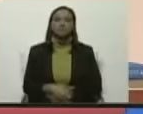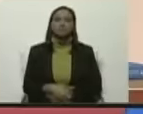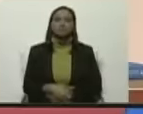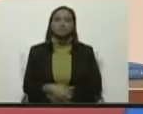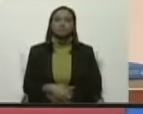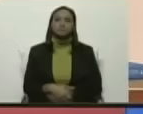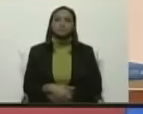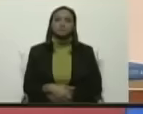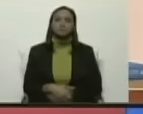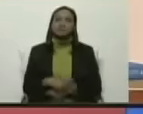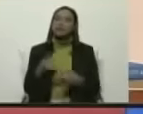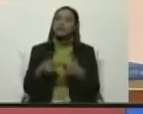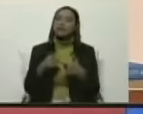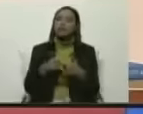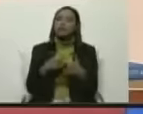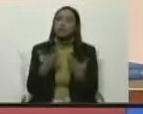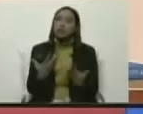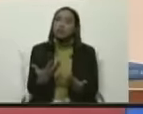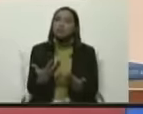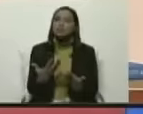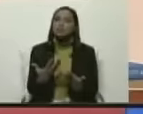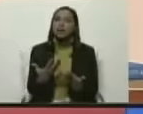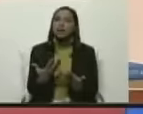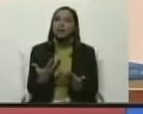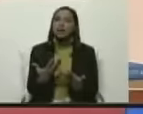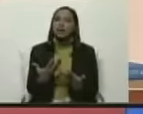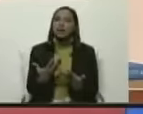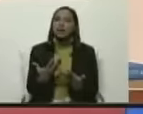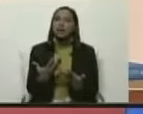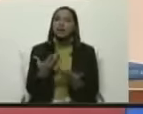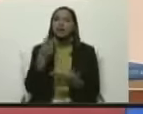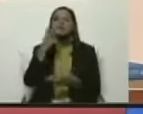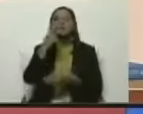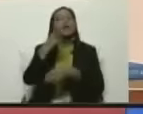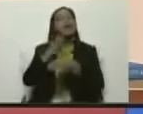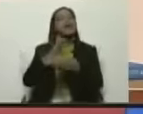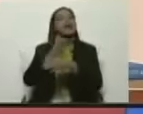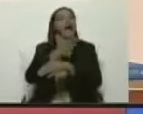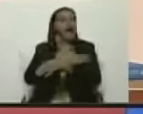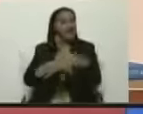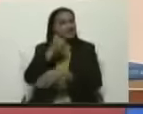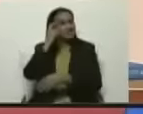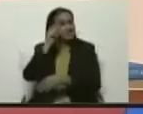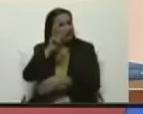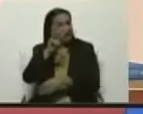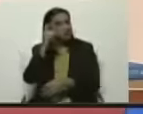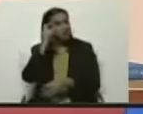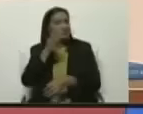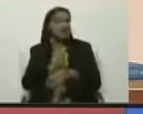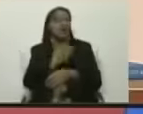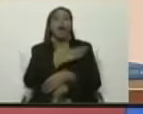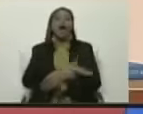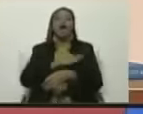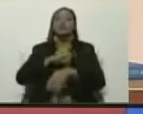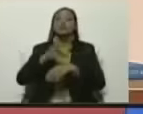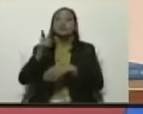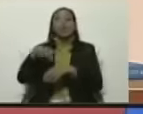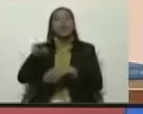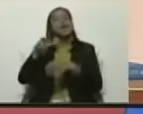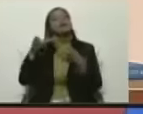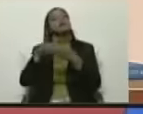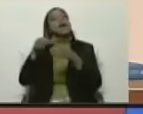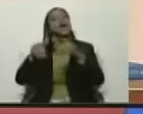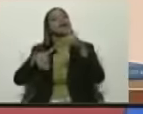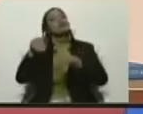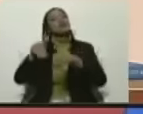el comandante decía ahí, en referencia, tres días antes, habían hecho el evento electoral de la oposición para las primarias, un 12 de